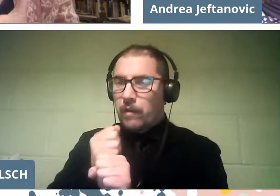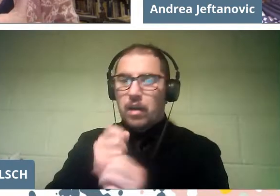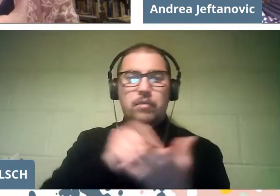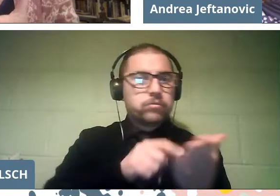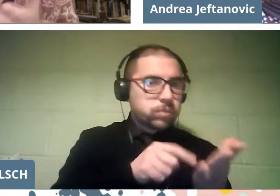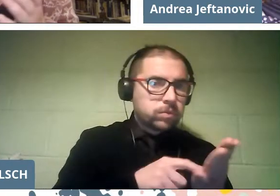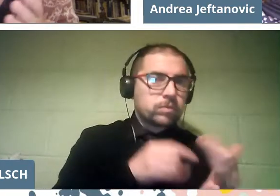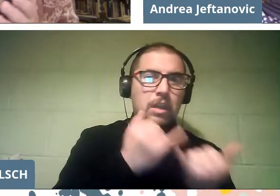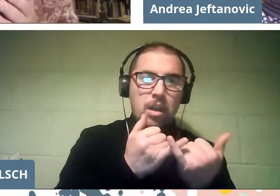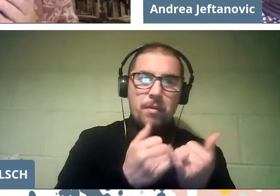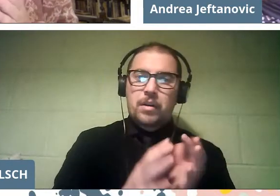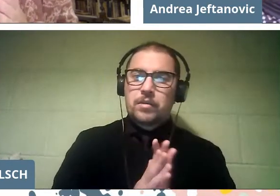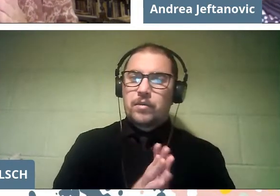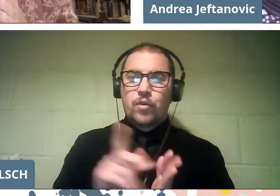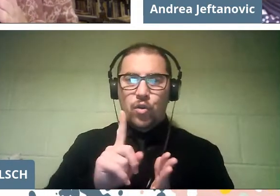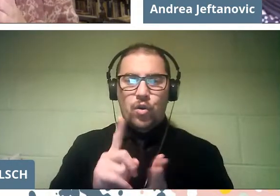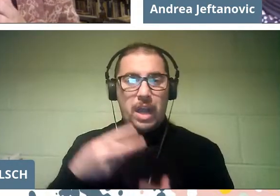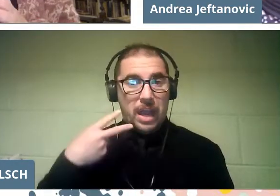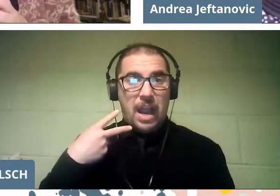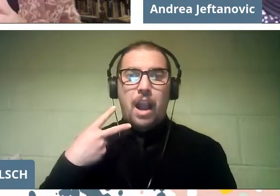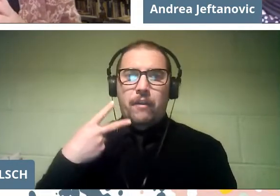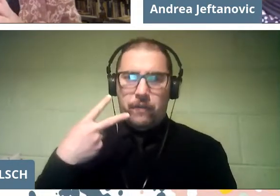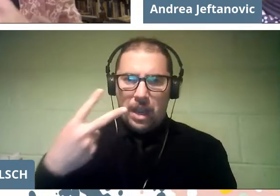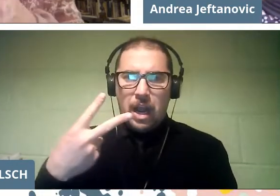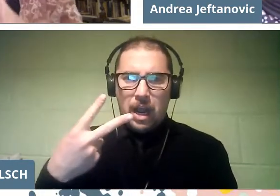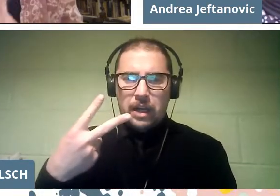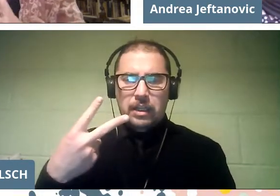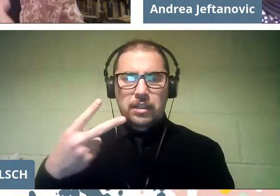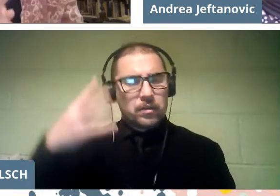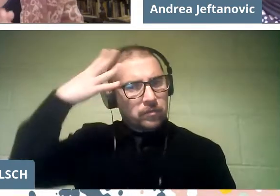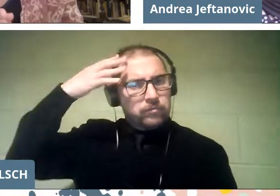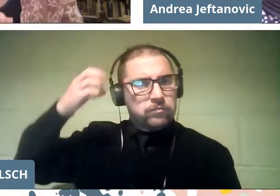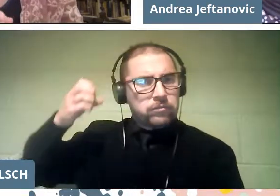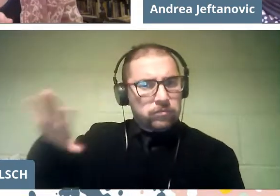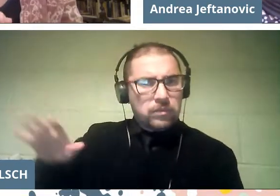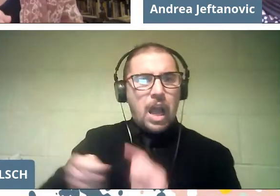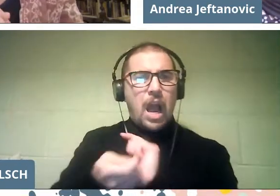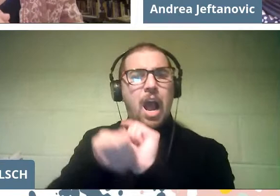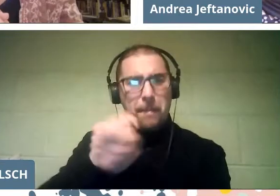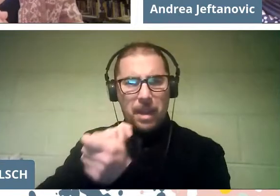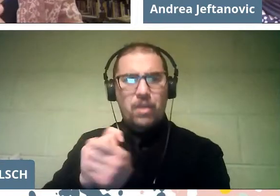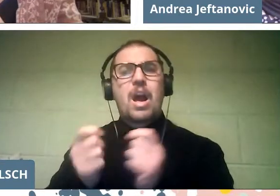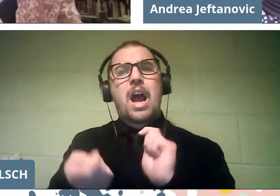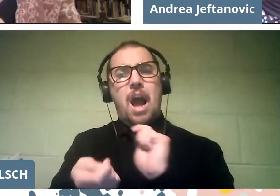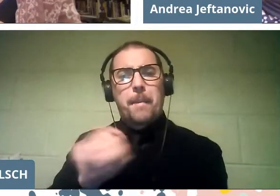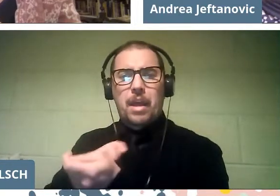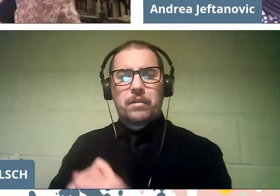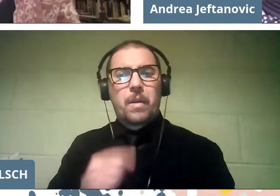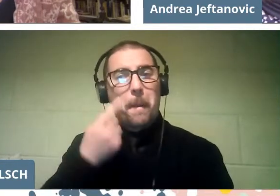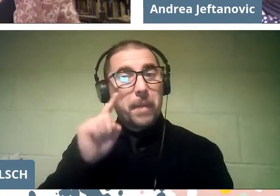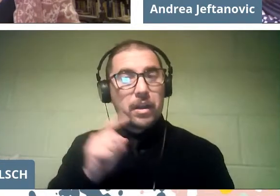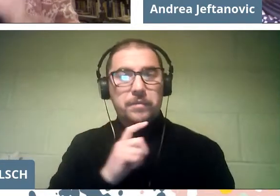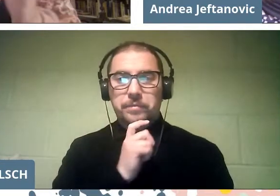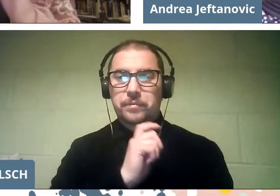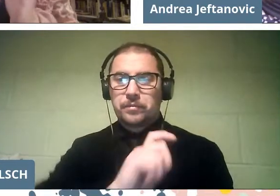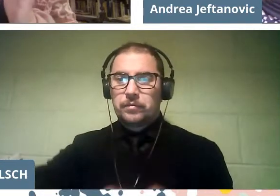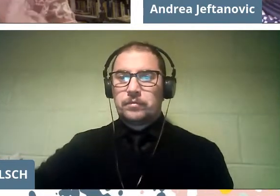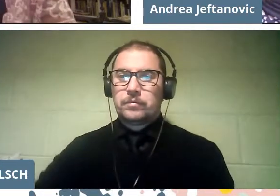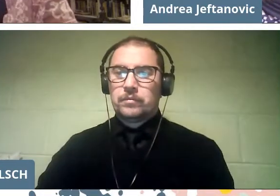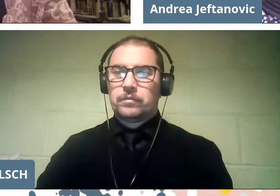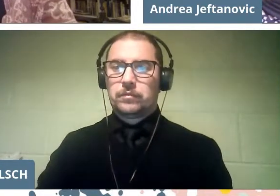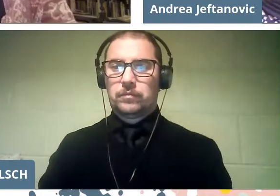amigos. El fenómeno del viaje ha cambiado radicalmente. Pero lo que